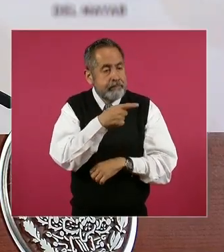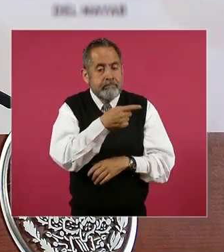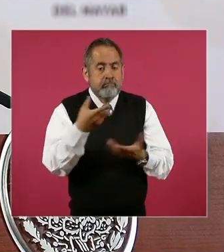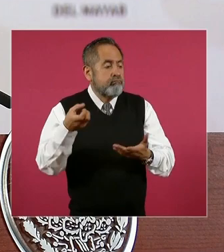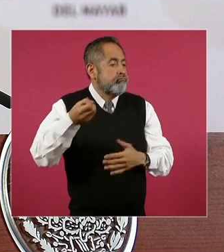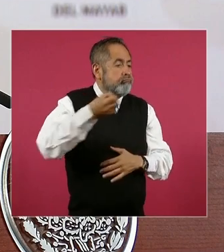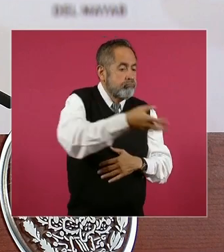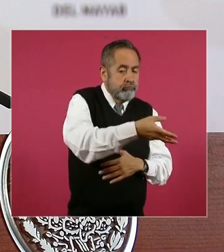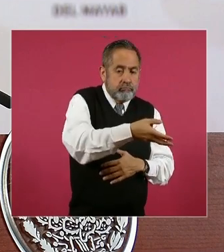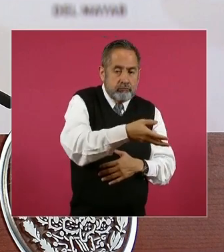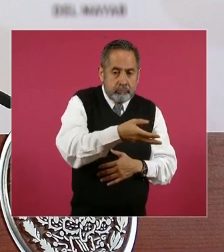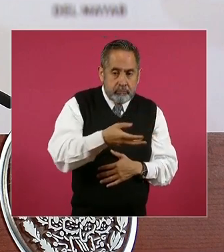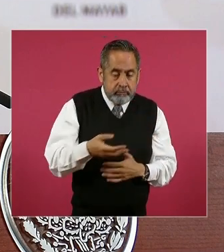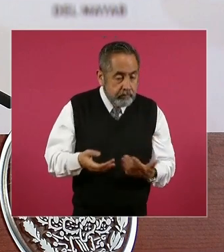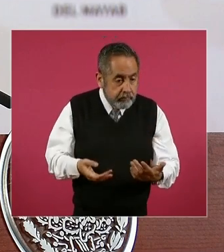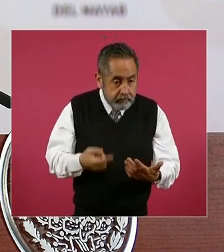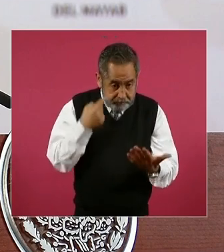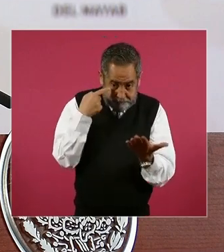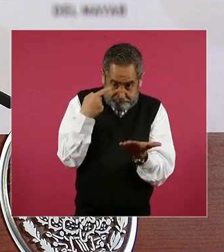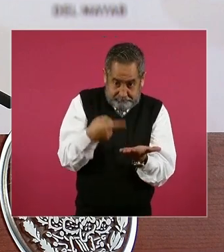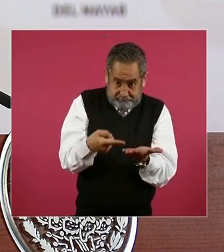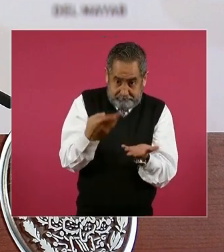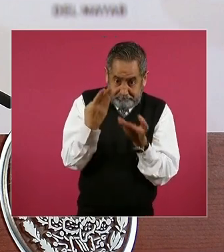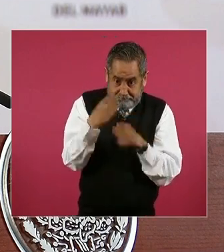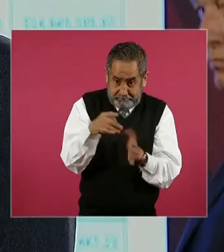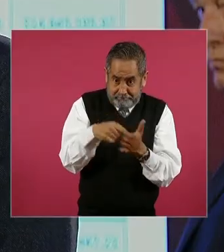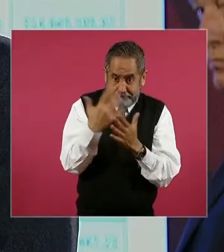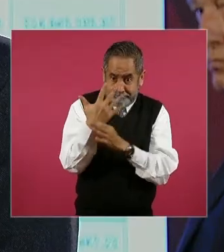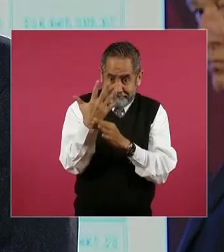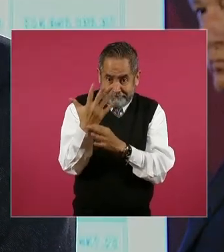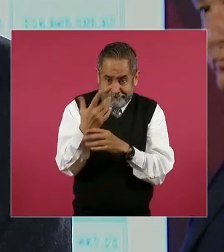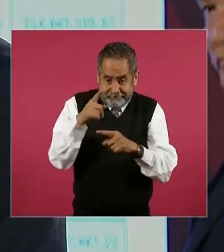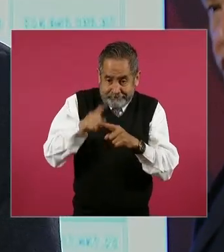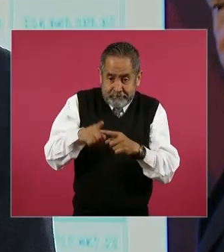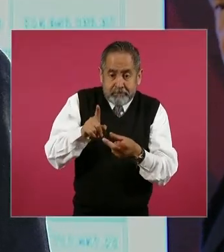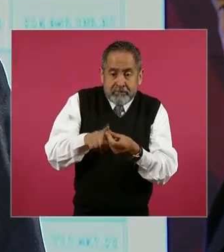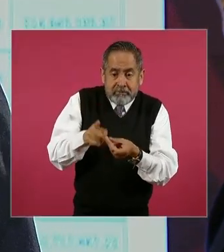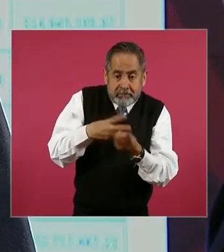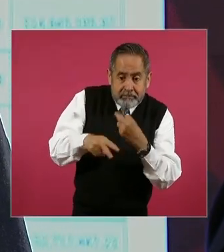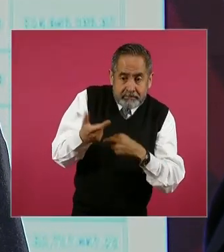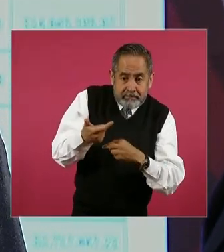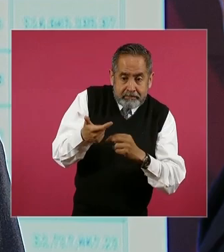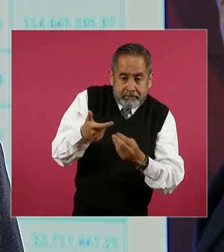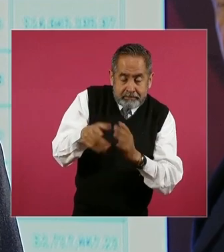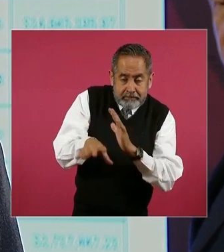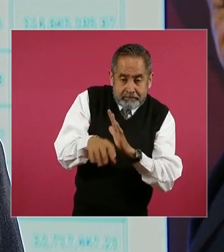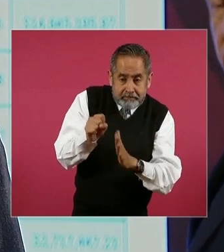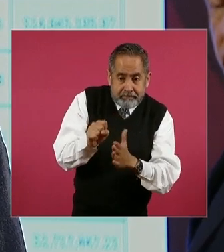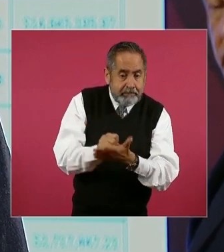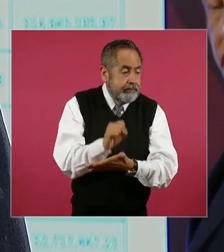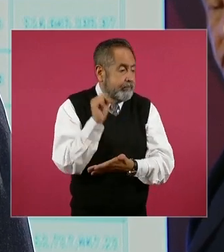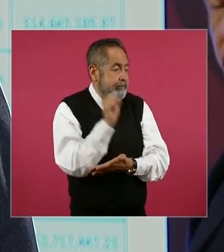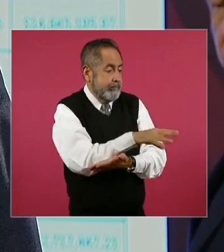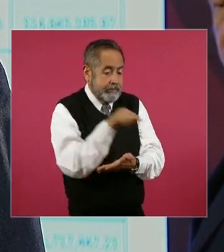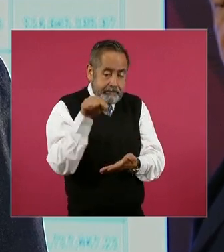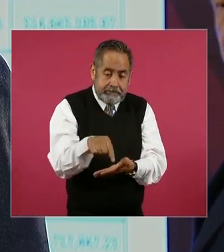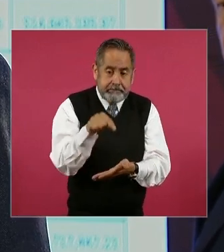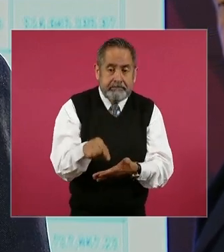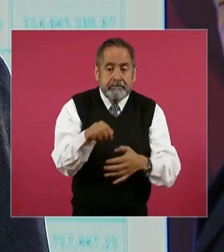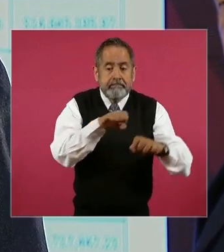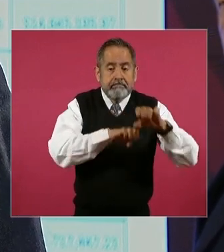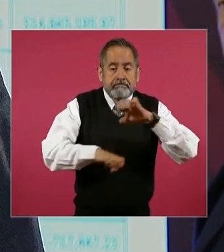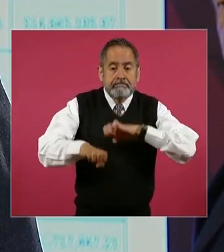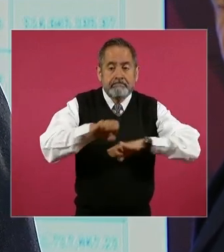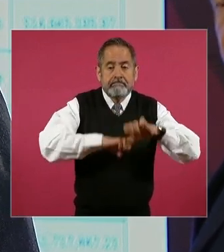es así como aparece la cuenta bancaria desde donde se emitieron los 96